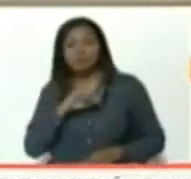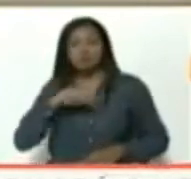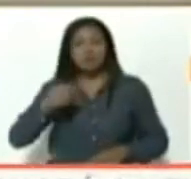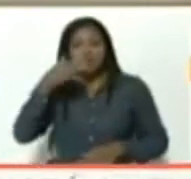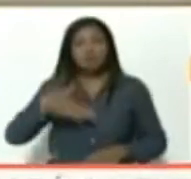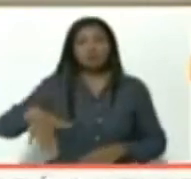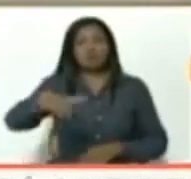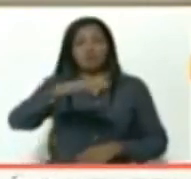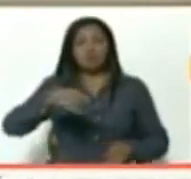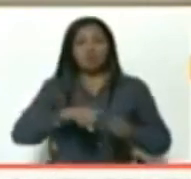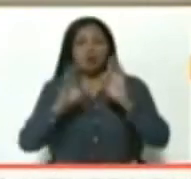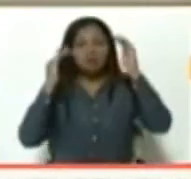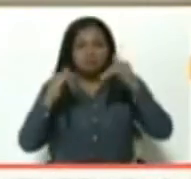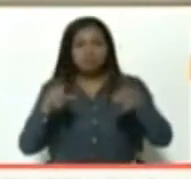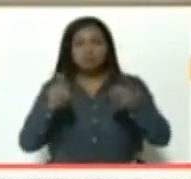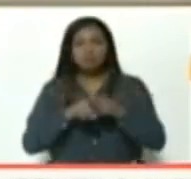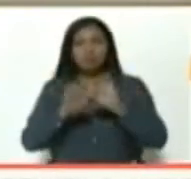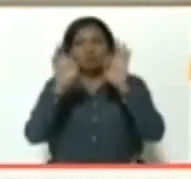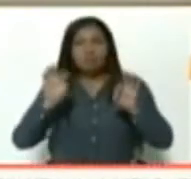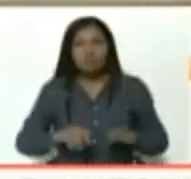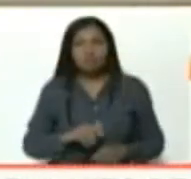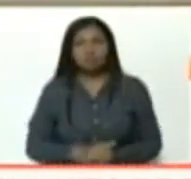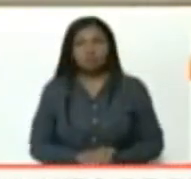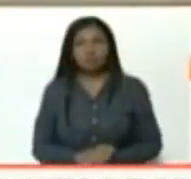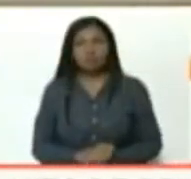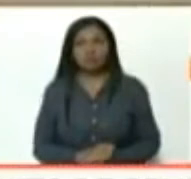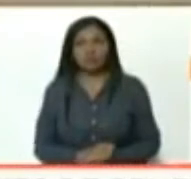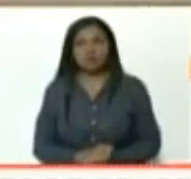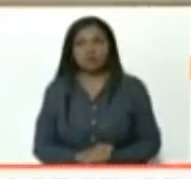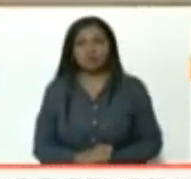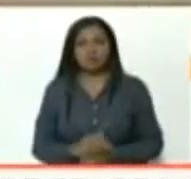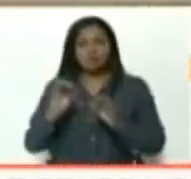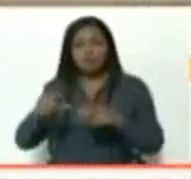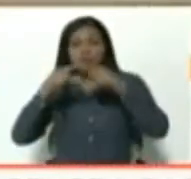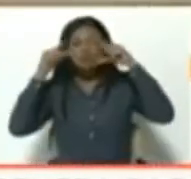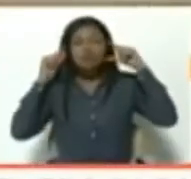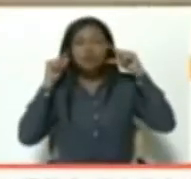pueblo atendió el llamado de utilizar tapabocas, incluso tapabocas y